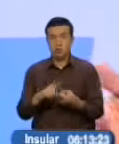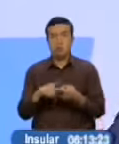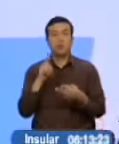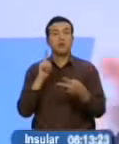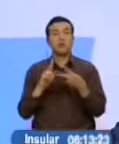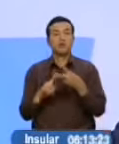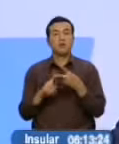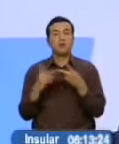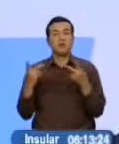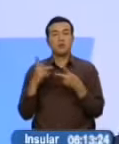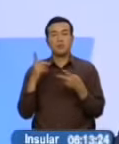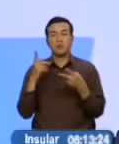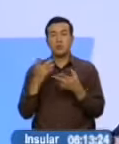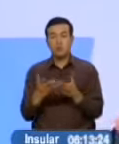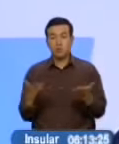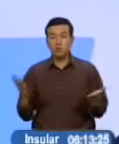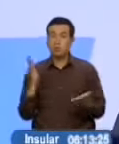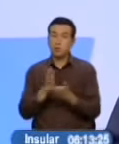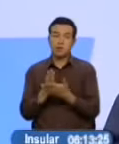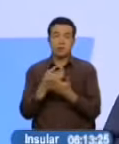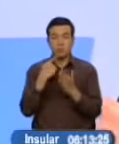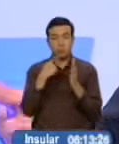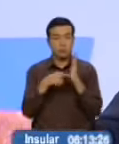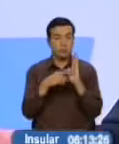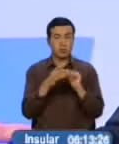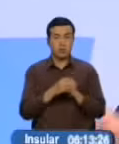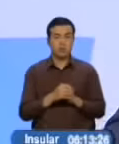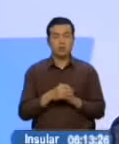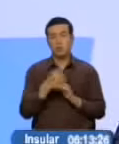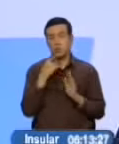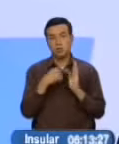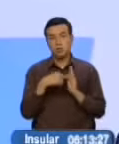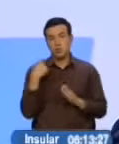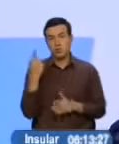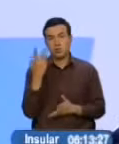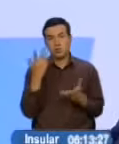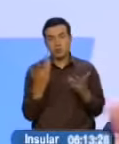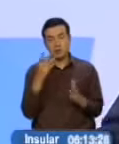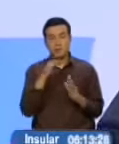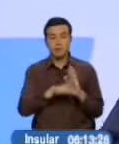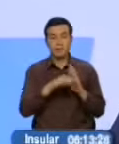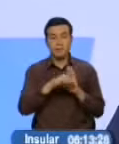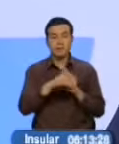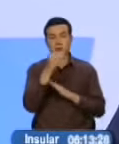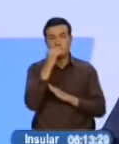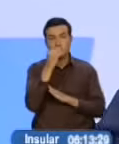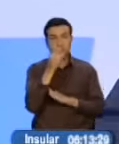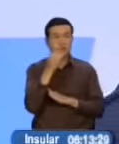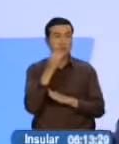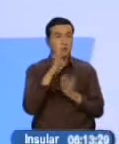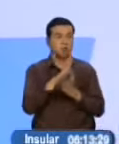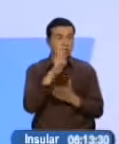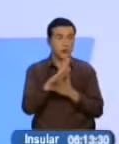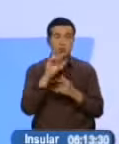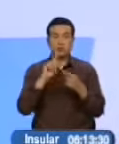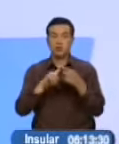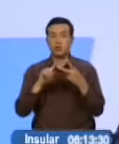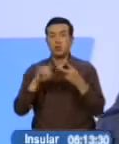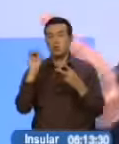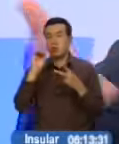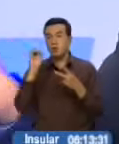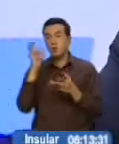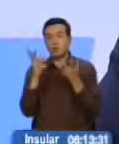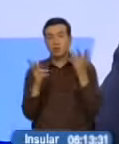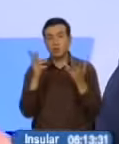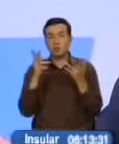otra, dejar de hacer algunas cosas. Por ejemplo, en nuestro caso, a lo mejor reducir la alimentación escolar, a lo mejor reducir el